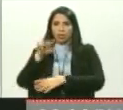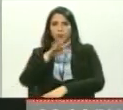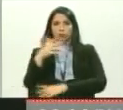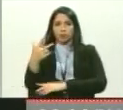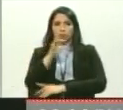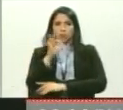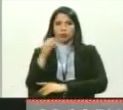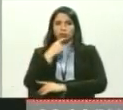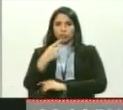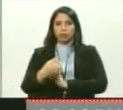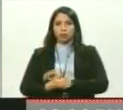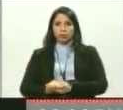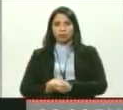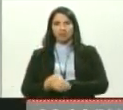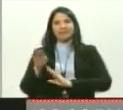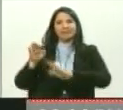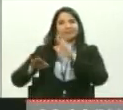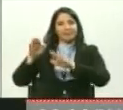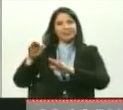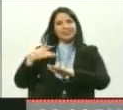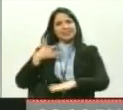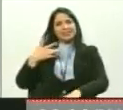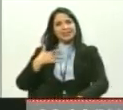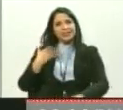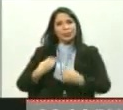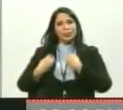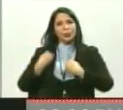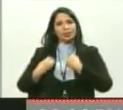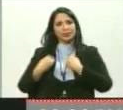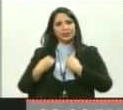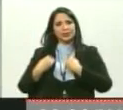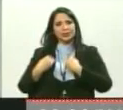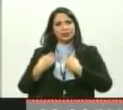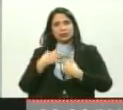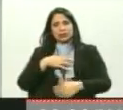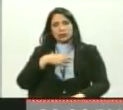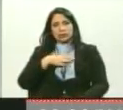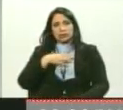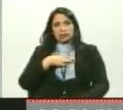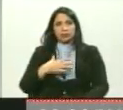53% dice, a menudo siento preocupación y angustia.